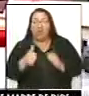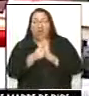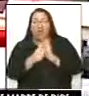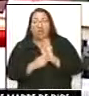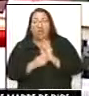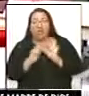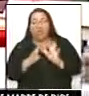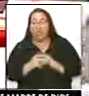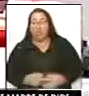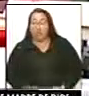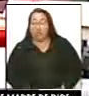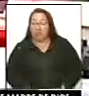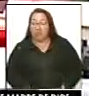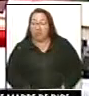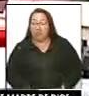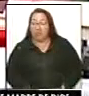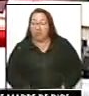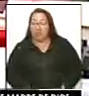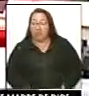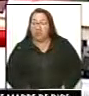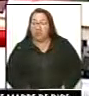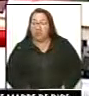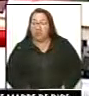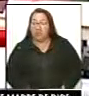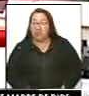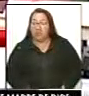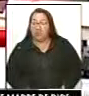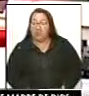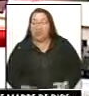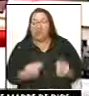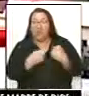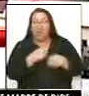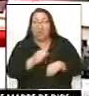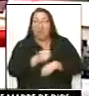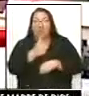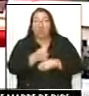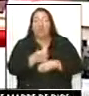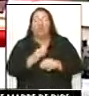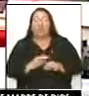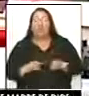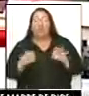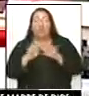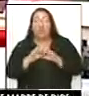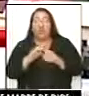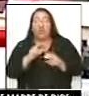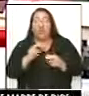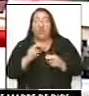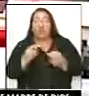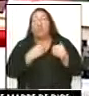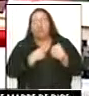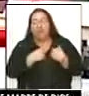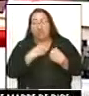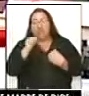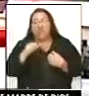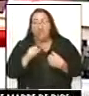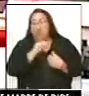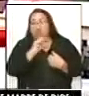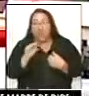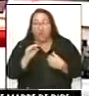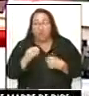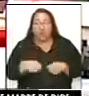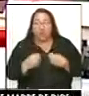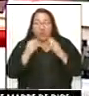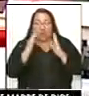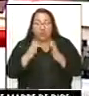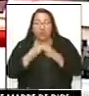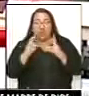al, se establece como la autoridad competente para determinar si es que habría o no la